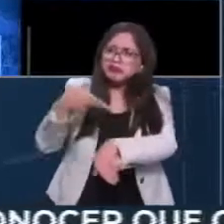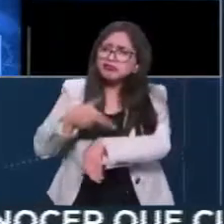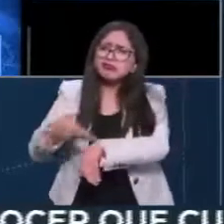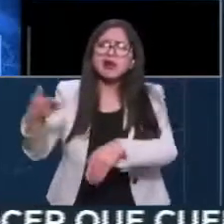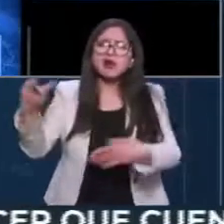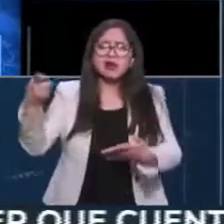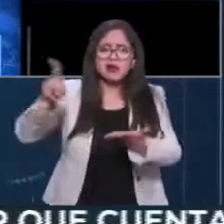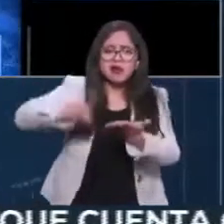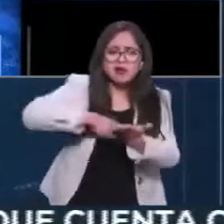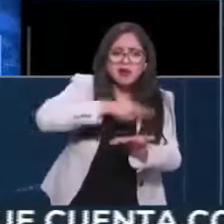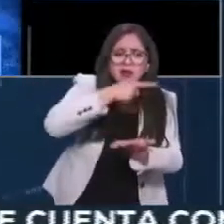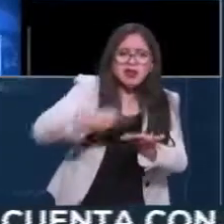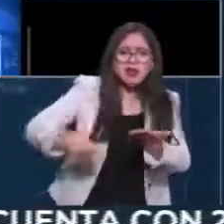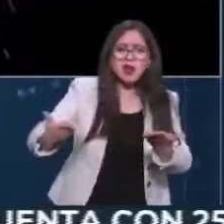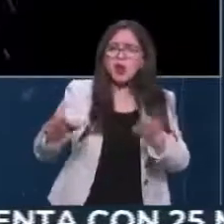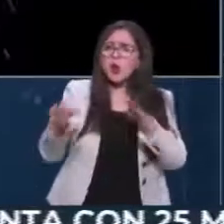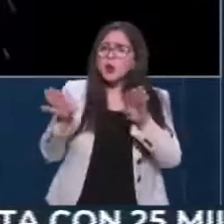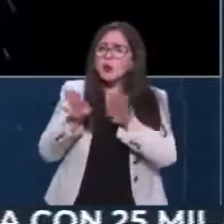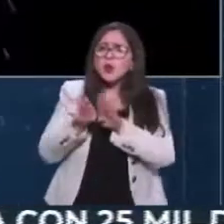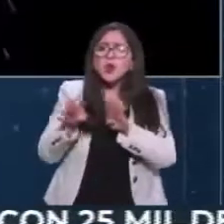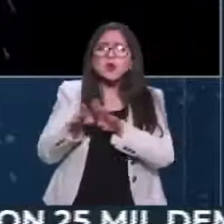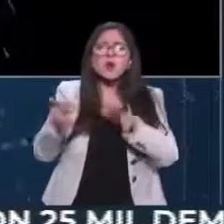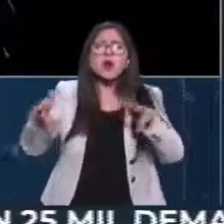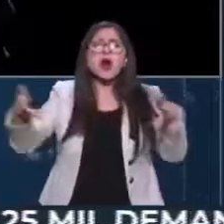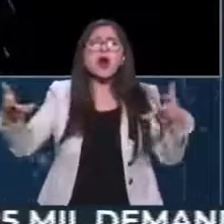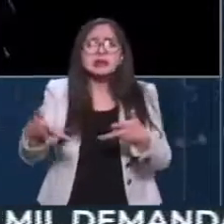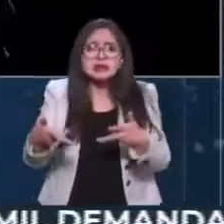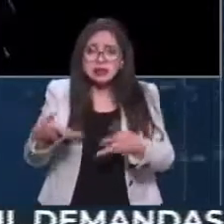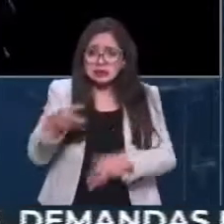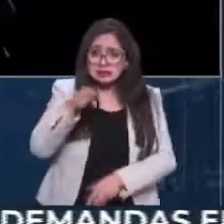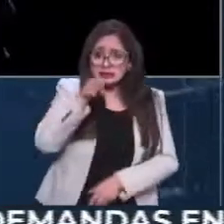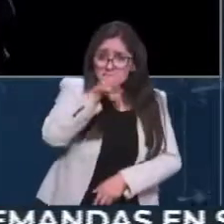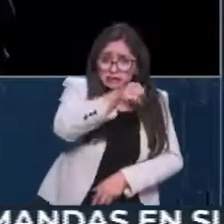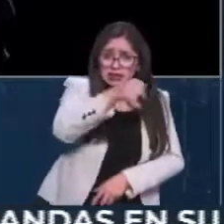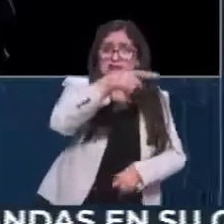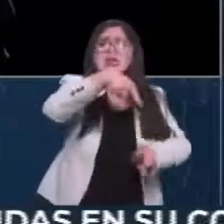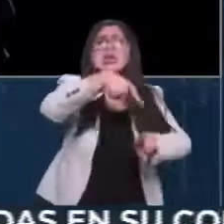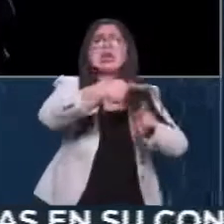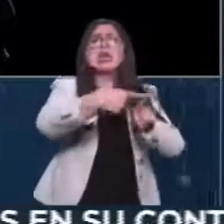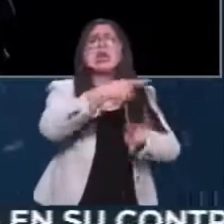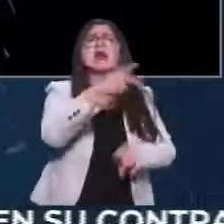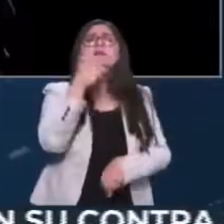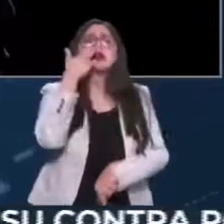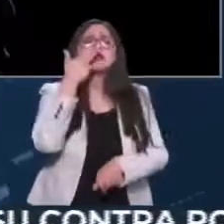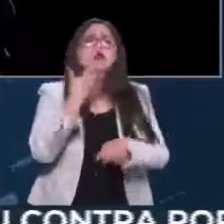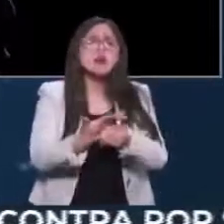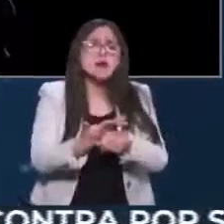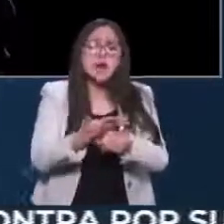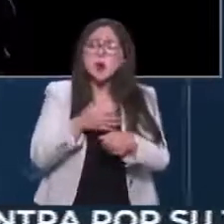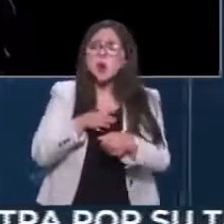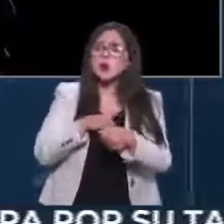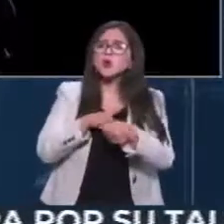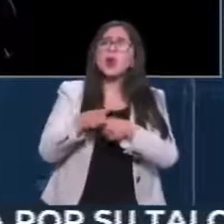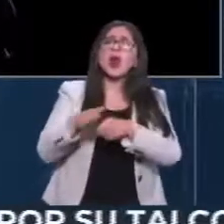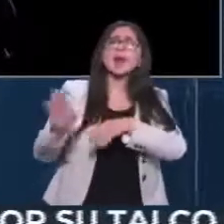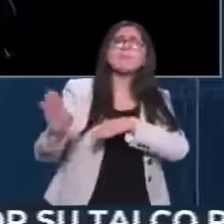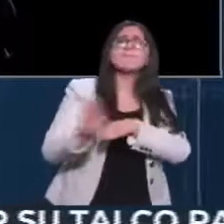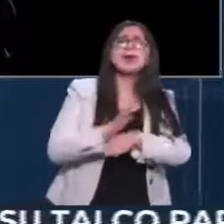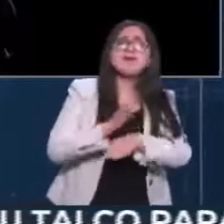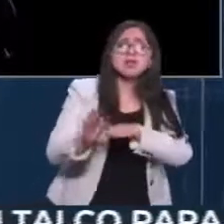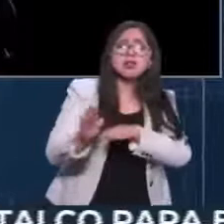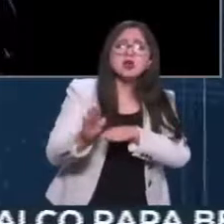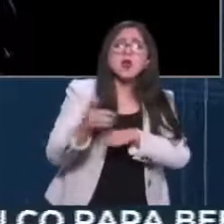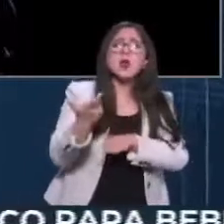cancelación, cómo se implementó, si hay responsabilidad, si no existe, cuál fue el beneficio, el costo-beneficio hacia